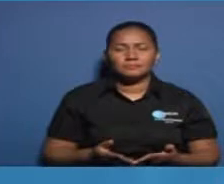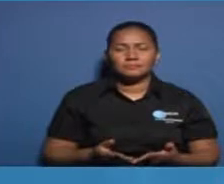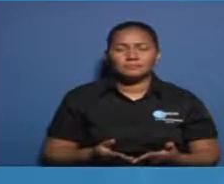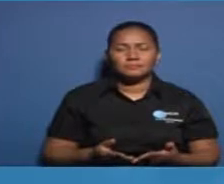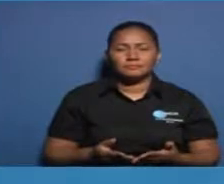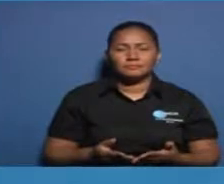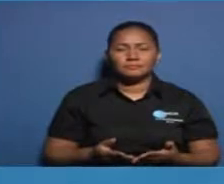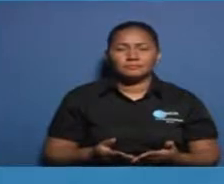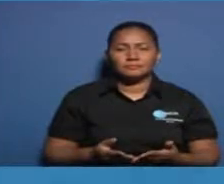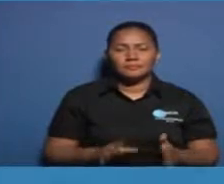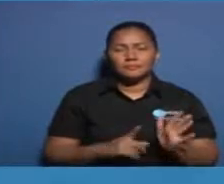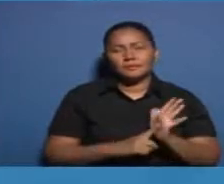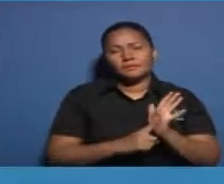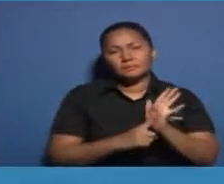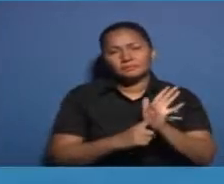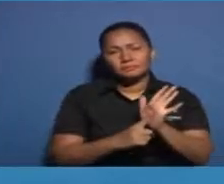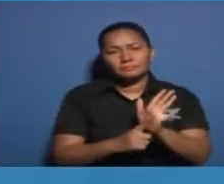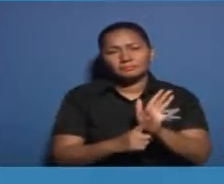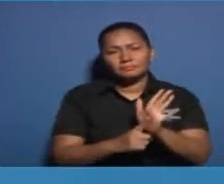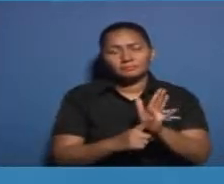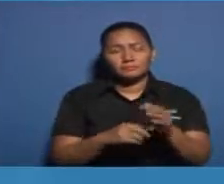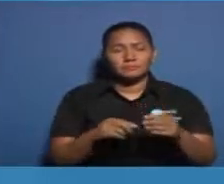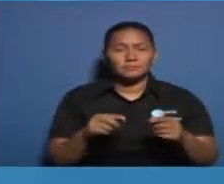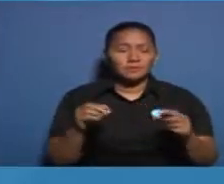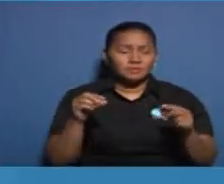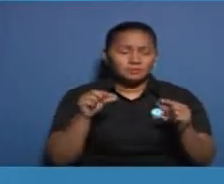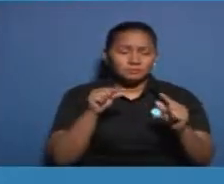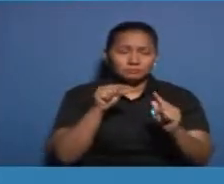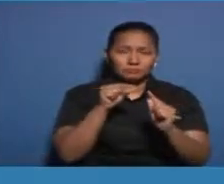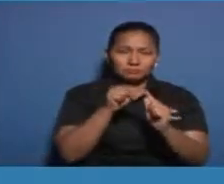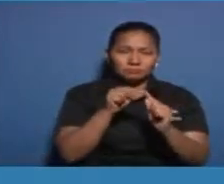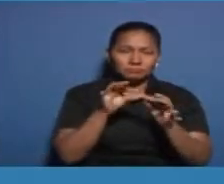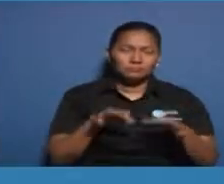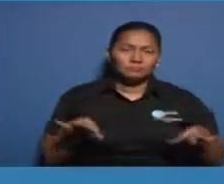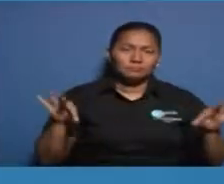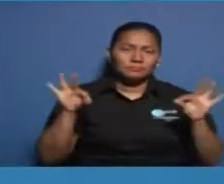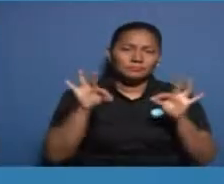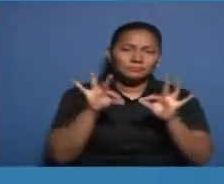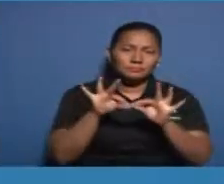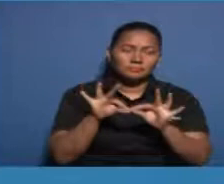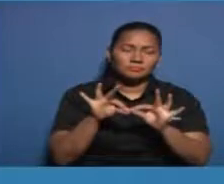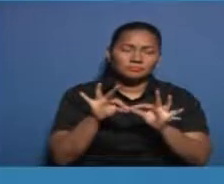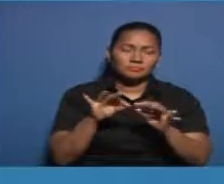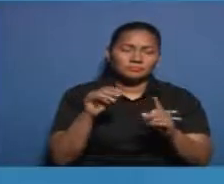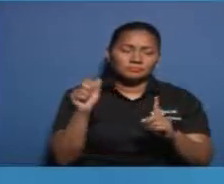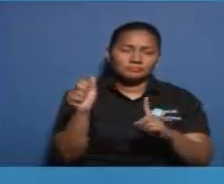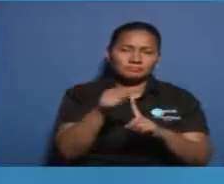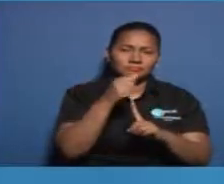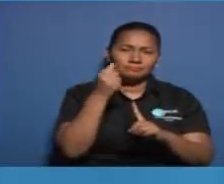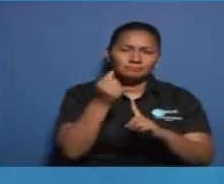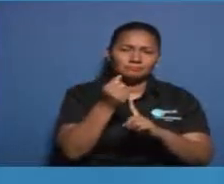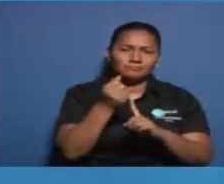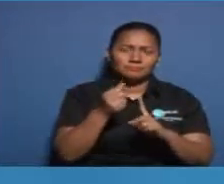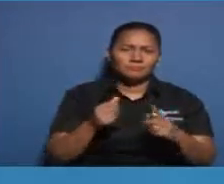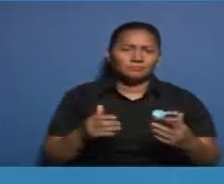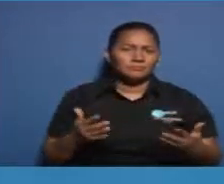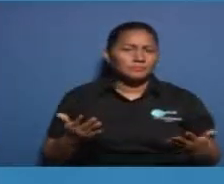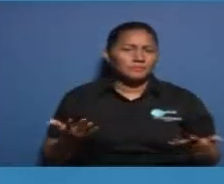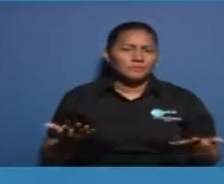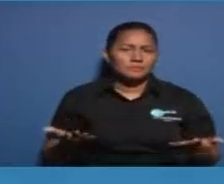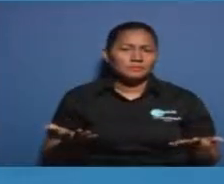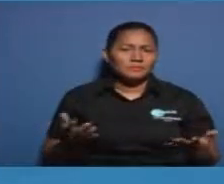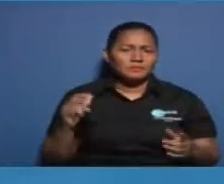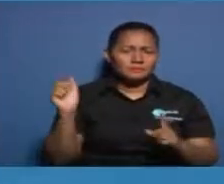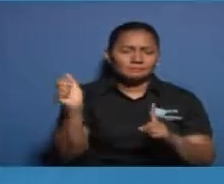plantearte en un punto antes de hablar de las cifras sobre el tema específico por ejemplo del tema de violencia doméstica y es que es violencia de género de que